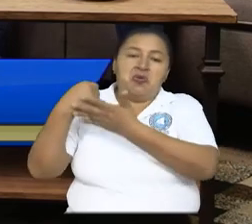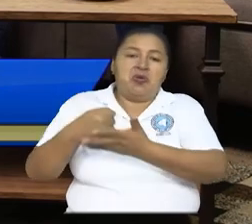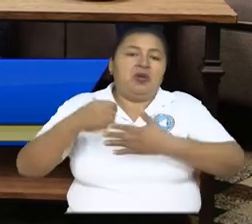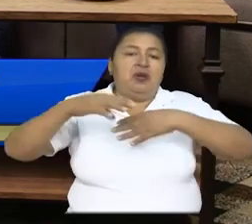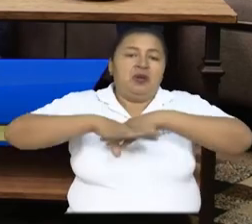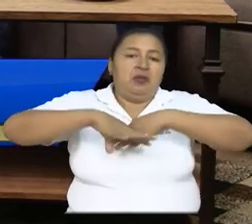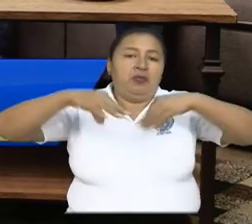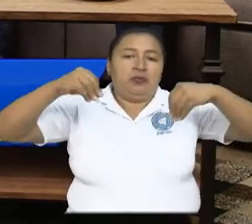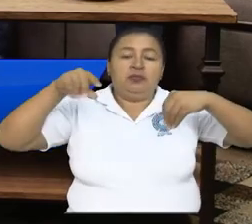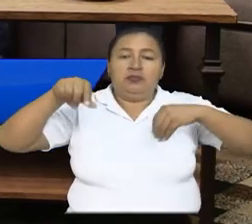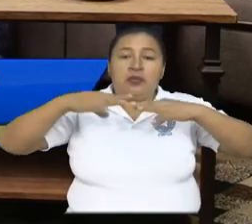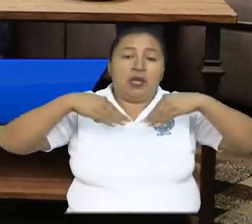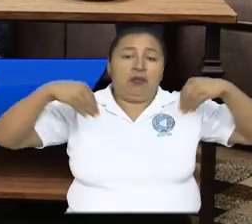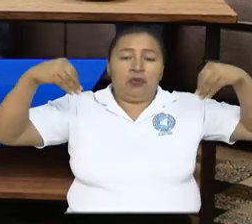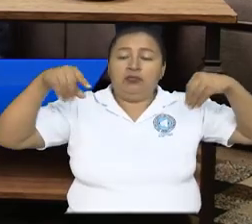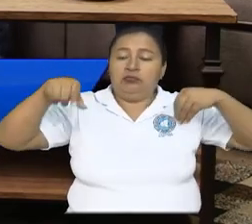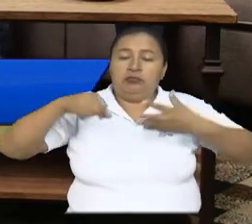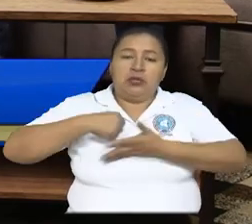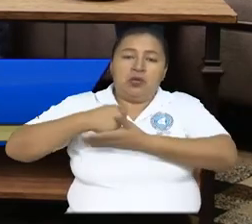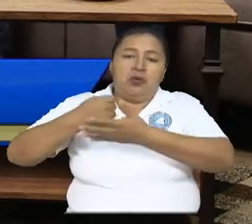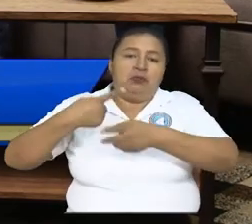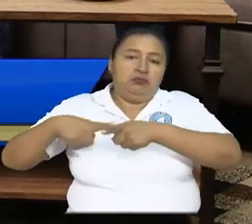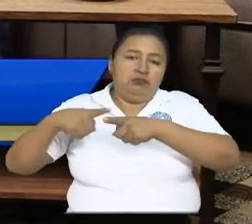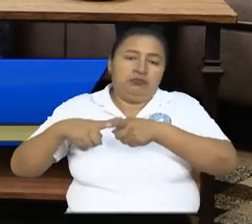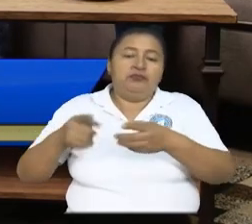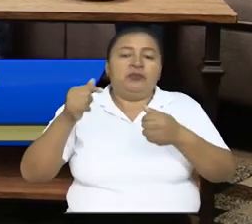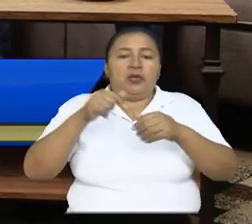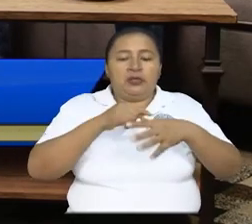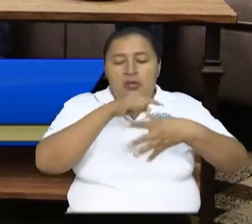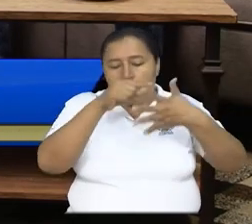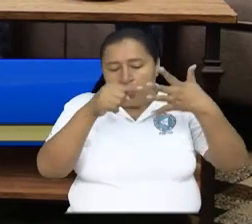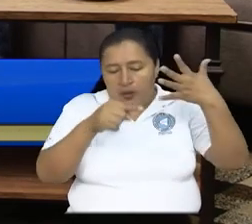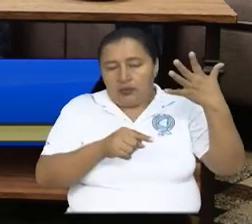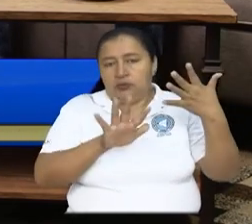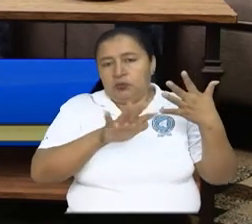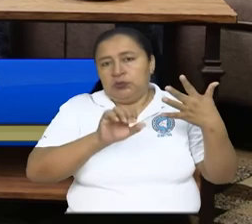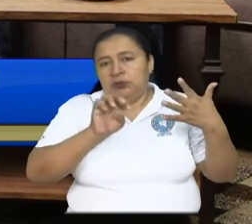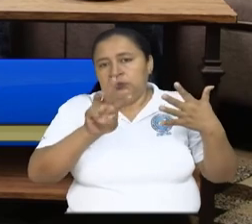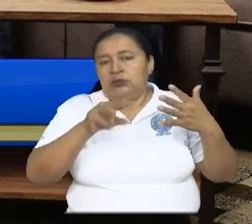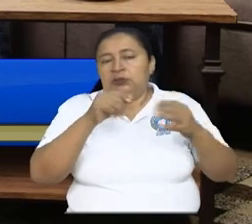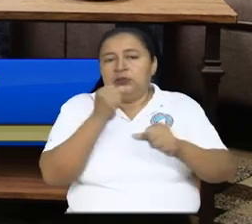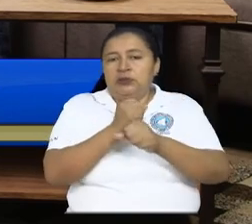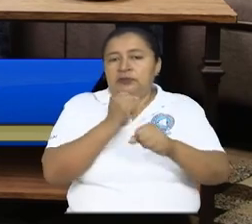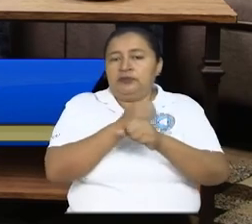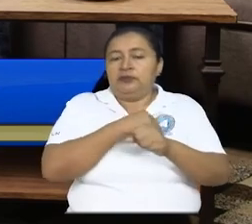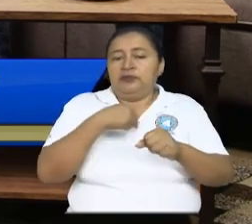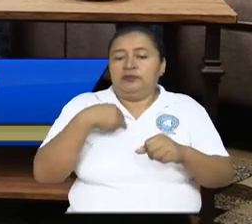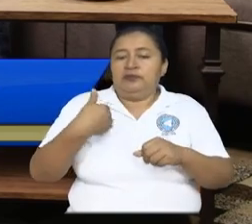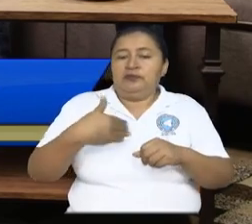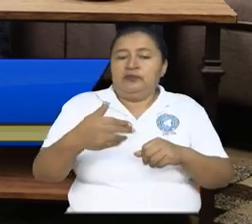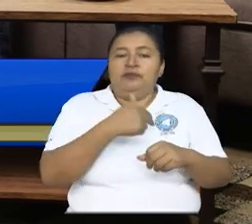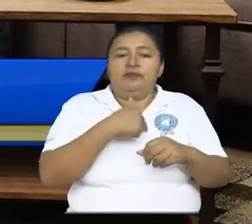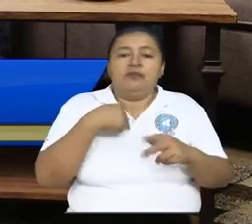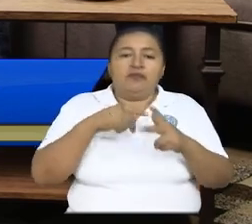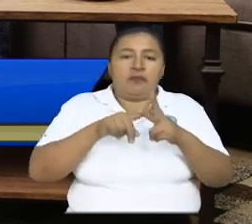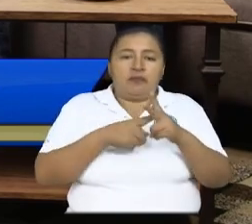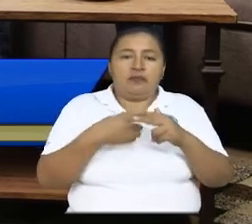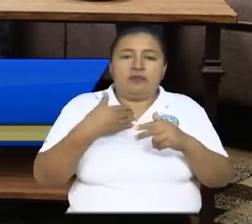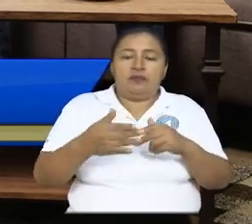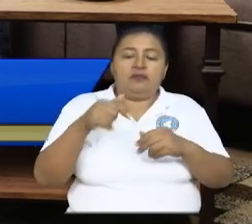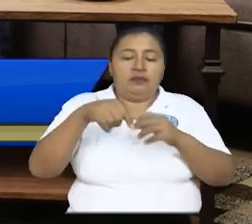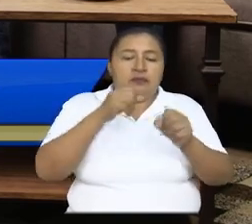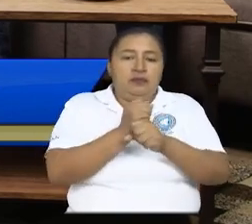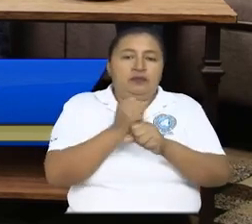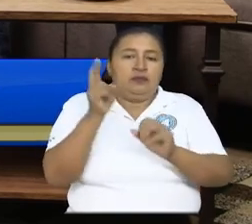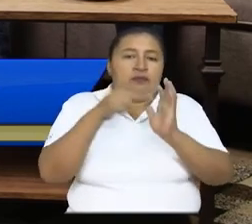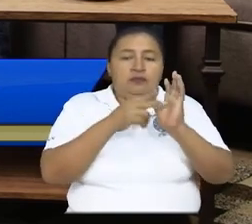de tal forma que ese son parte de los cincuenta y pico de obras que nosotros vamos a desarrollar este